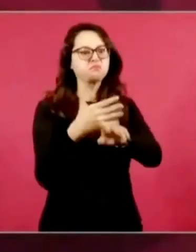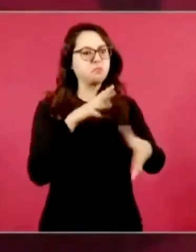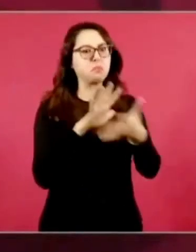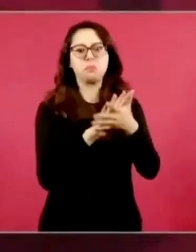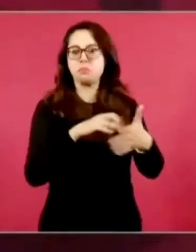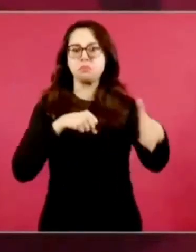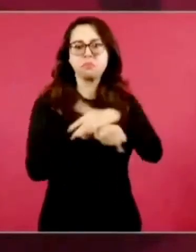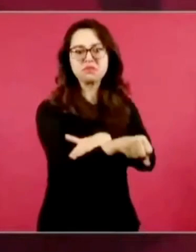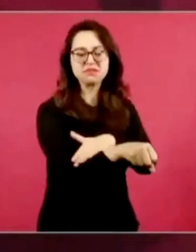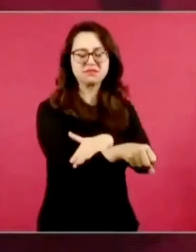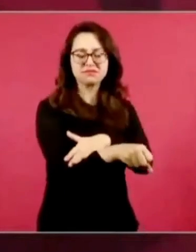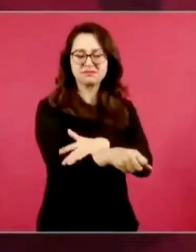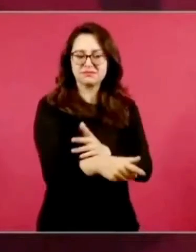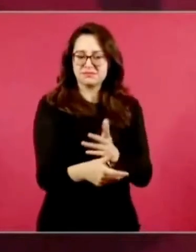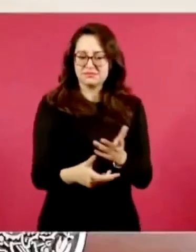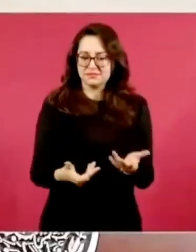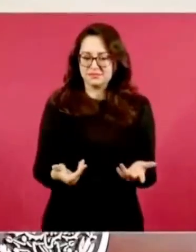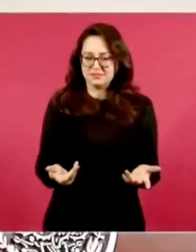Por eso,